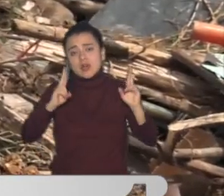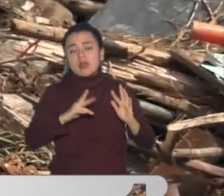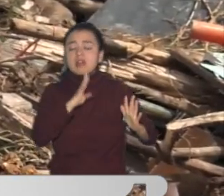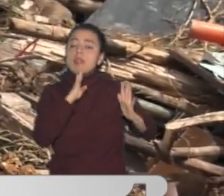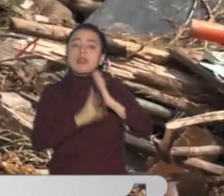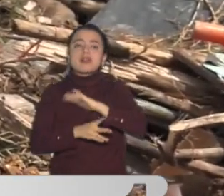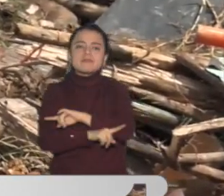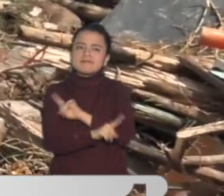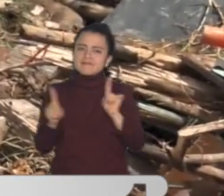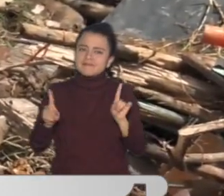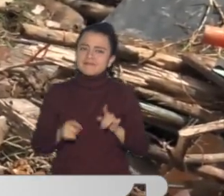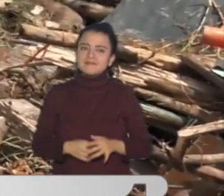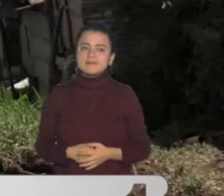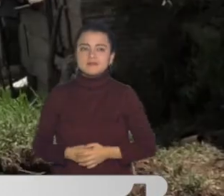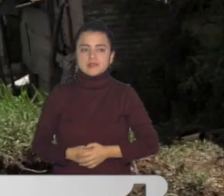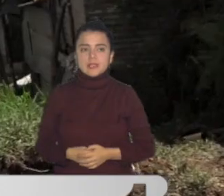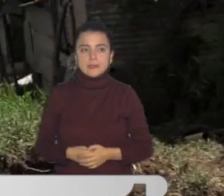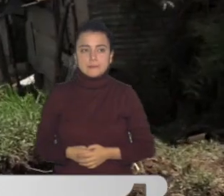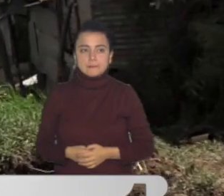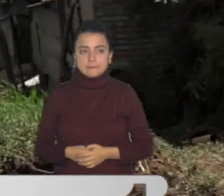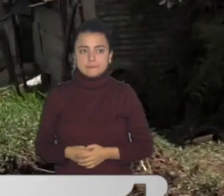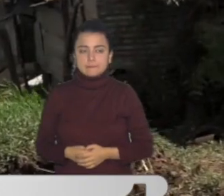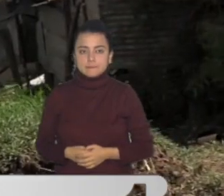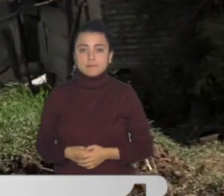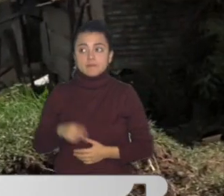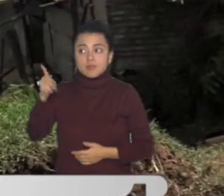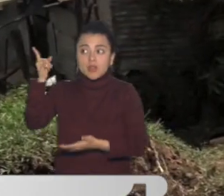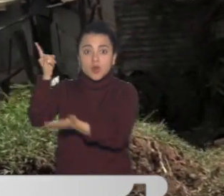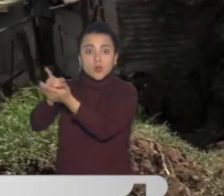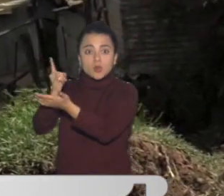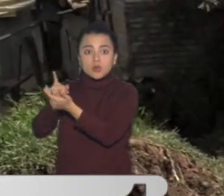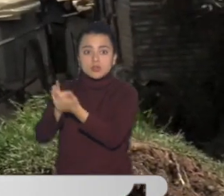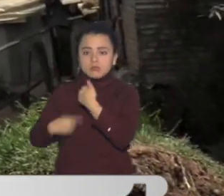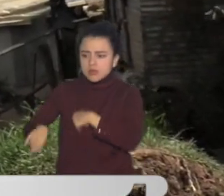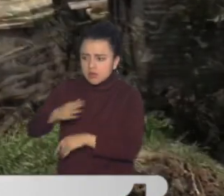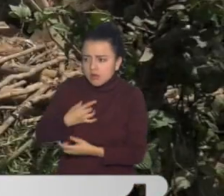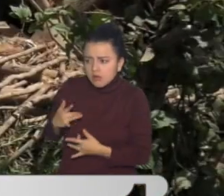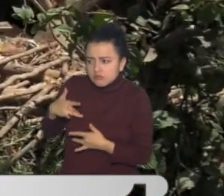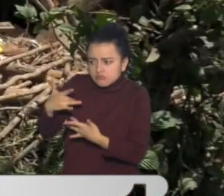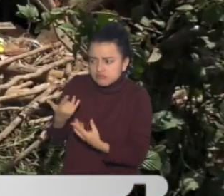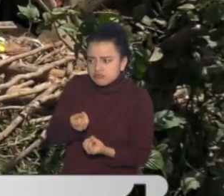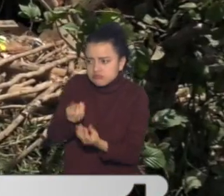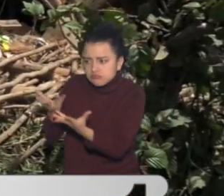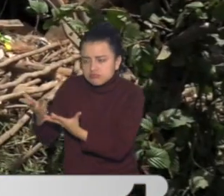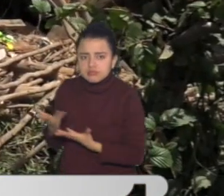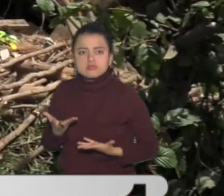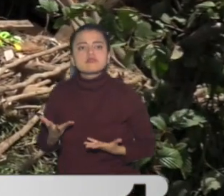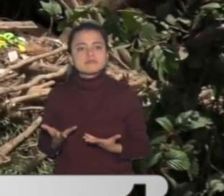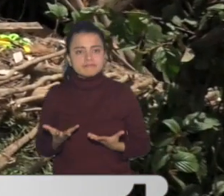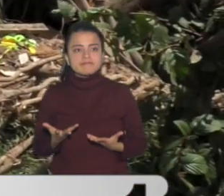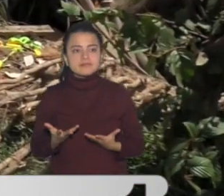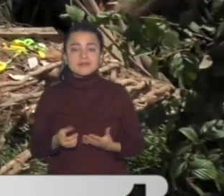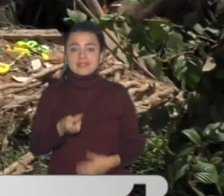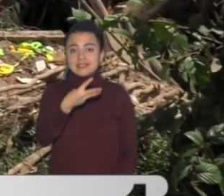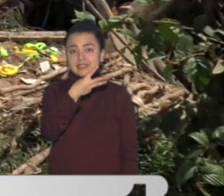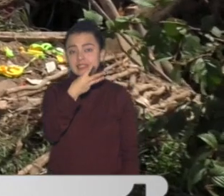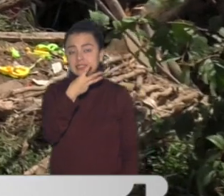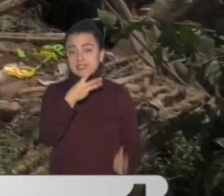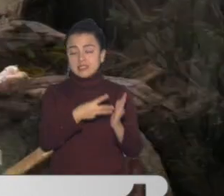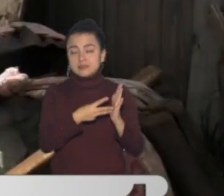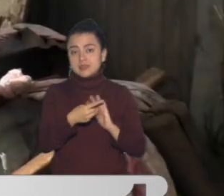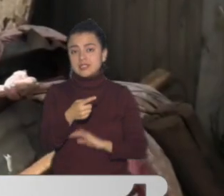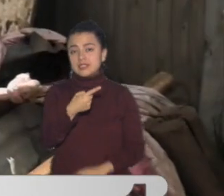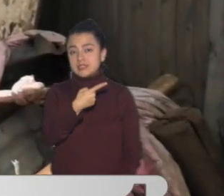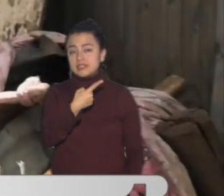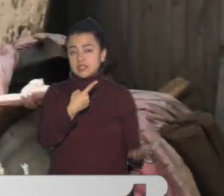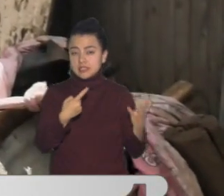de evacuación. En Tocaimita, Usme, se adelanta la entrega de ayudas humanitarias. En toda la temporada,